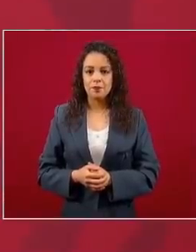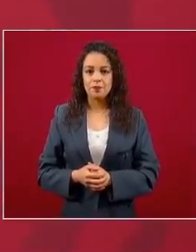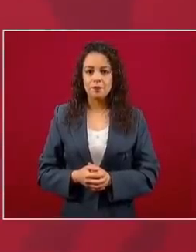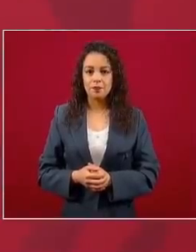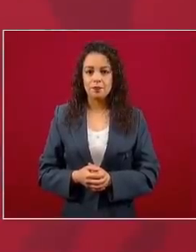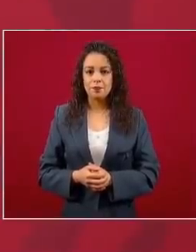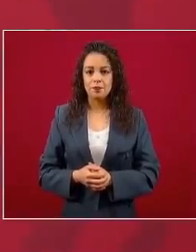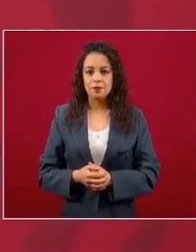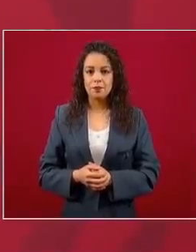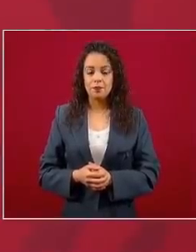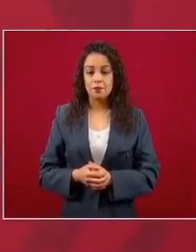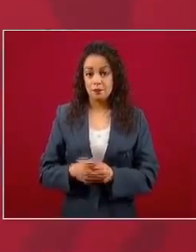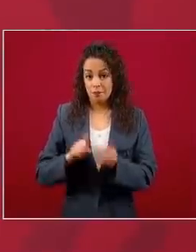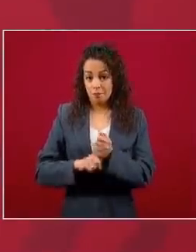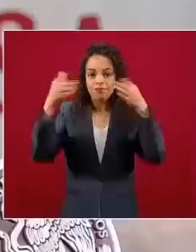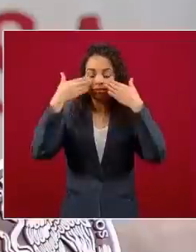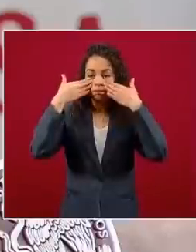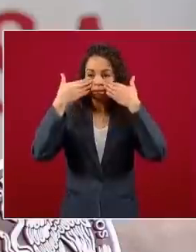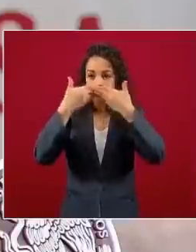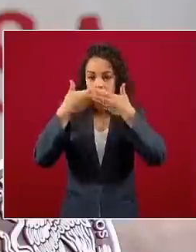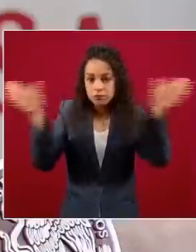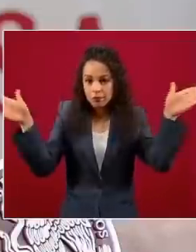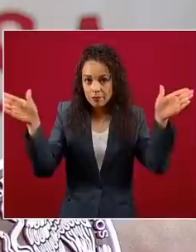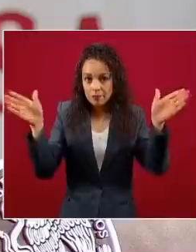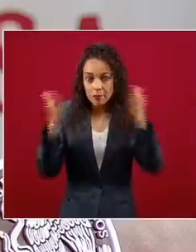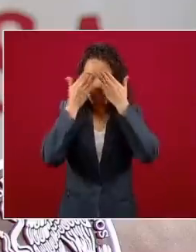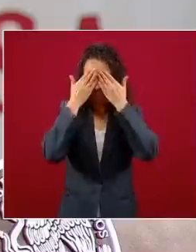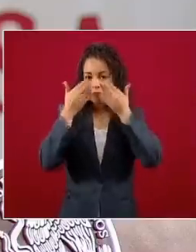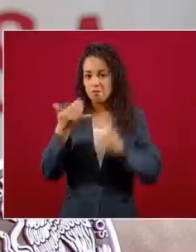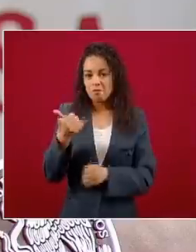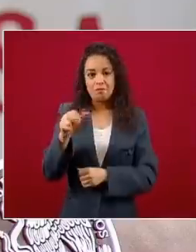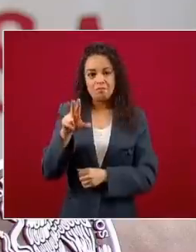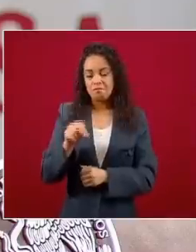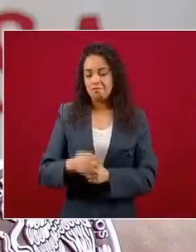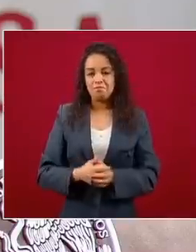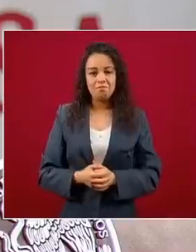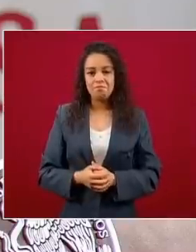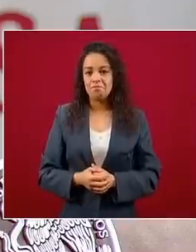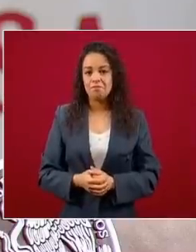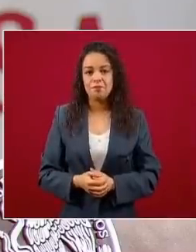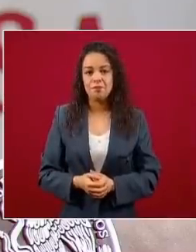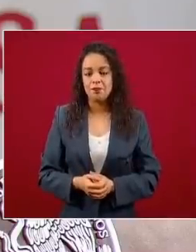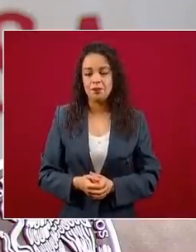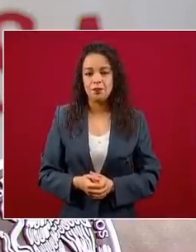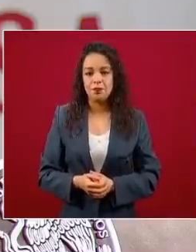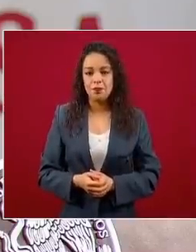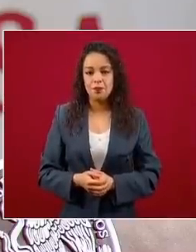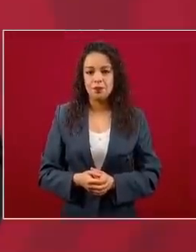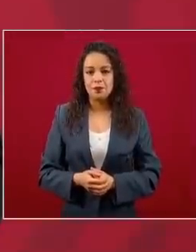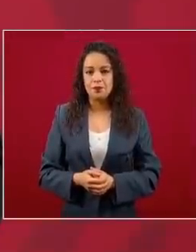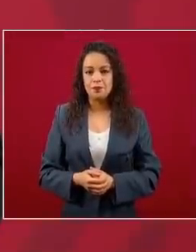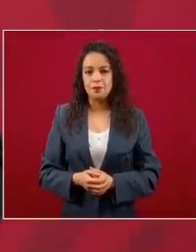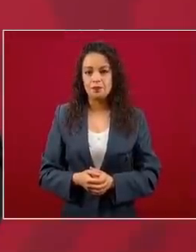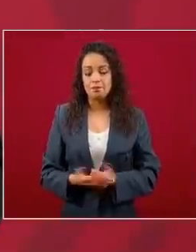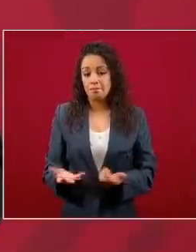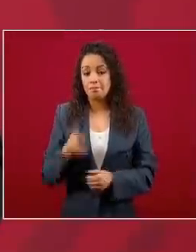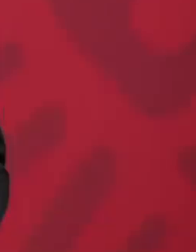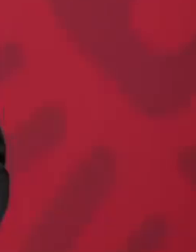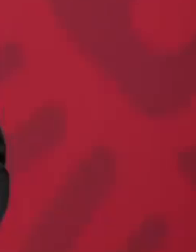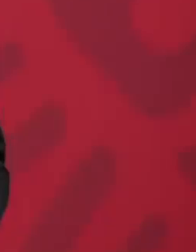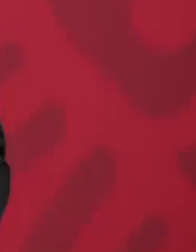ha despertado. Por eso no debemos de